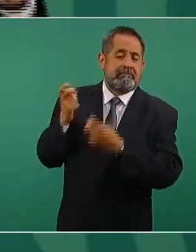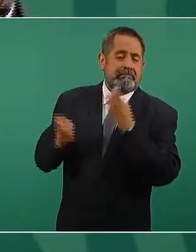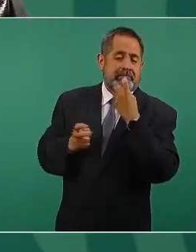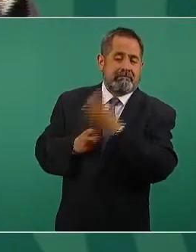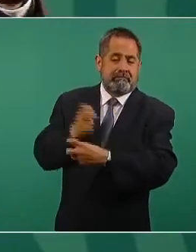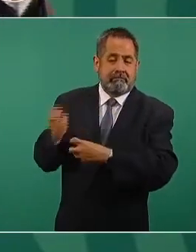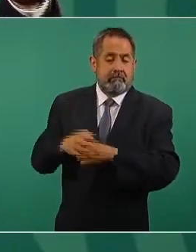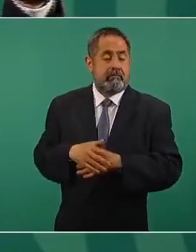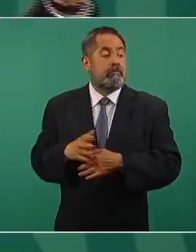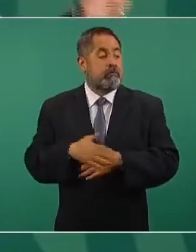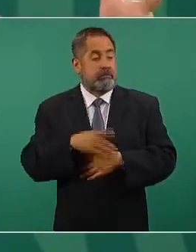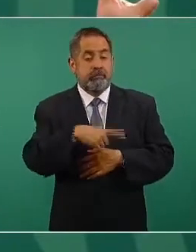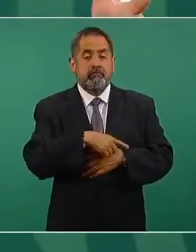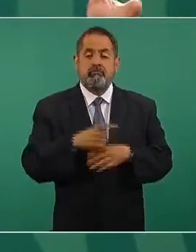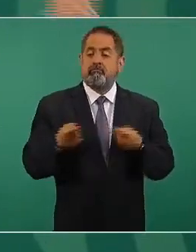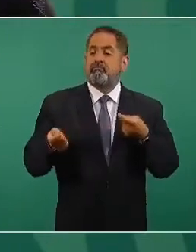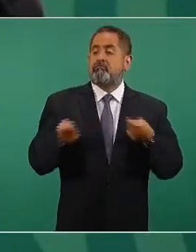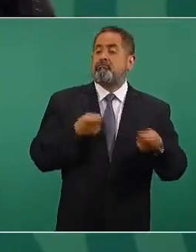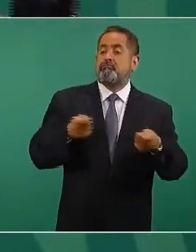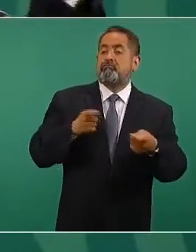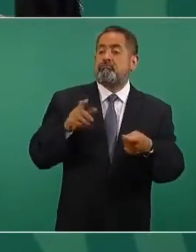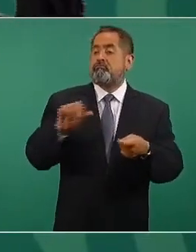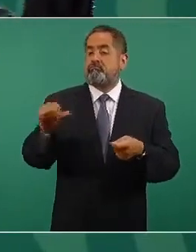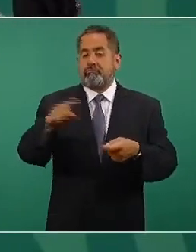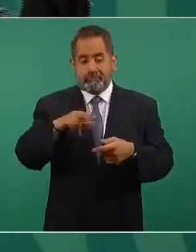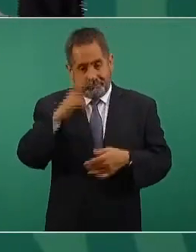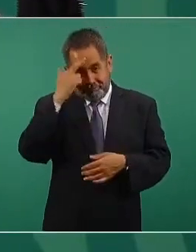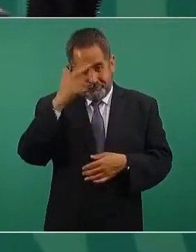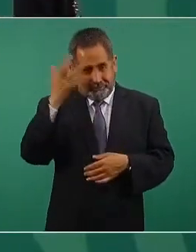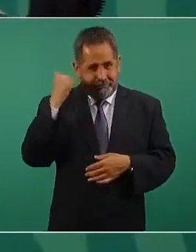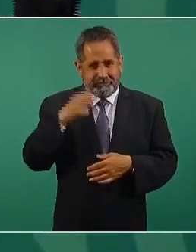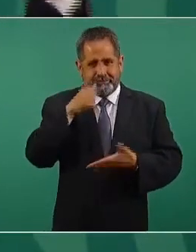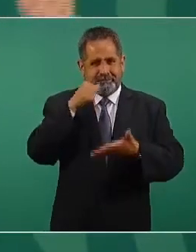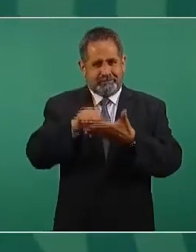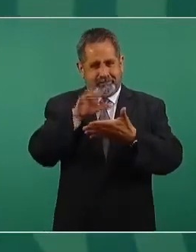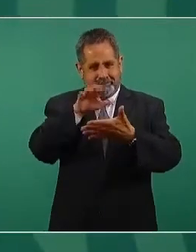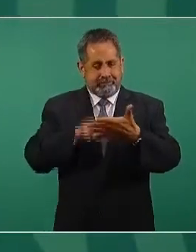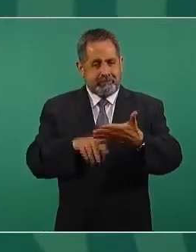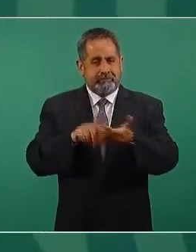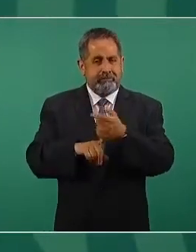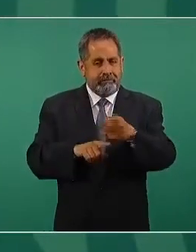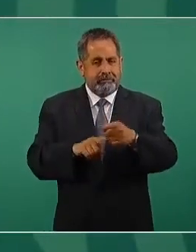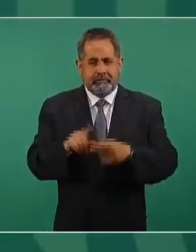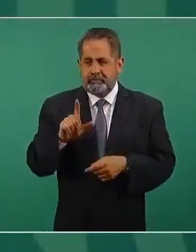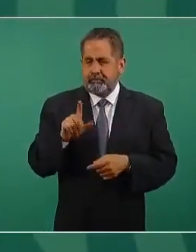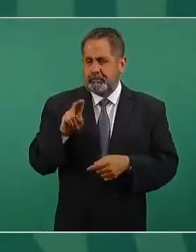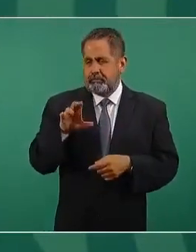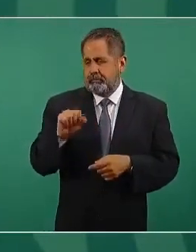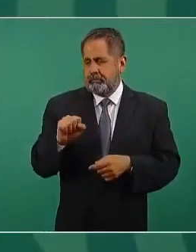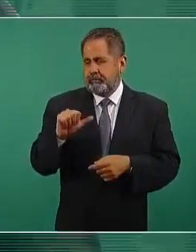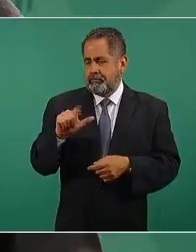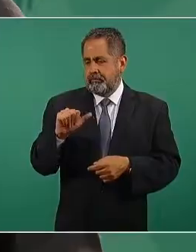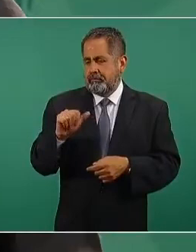porque manejan la opinión pública. Acuérdense de la carta de Lucas Alamán,